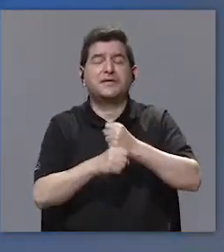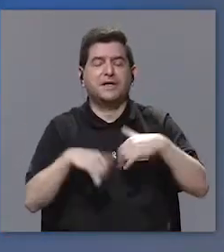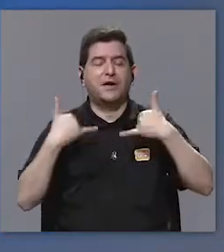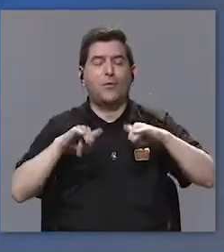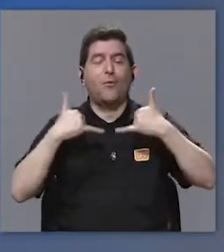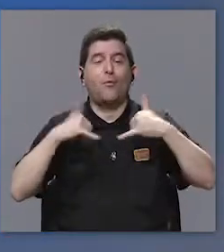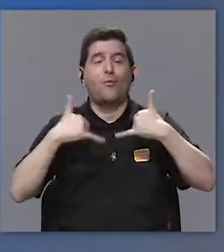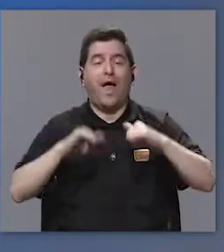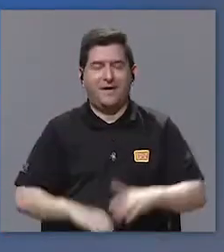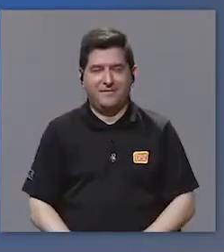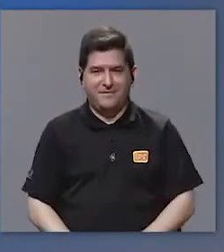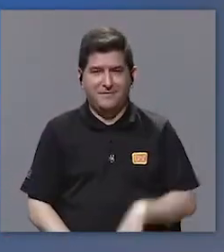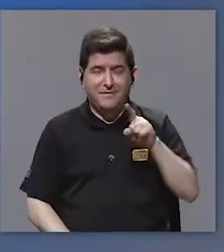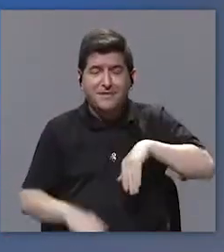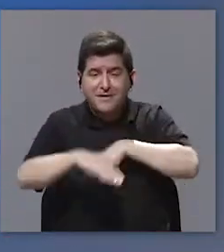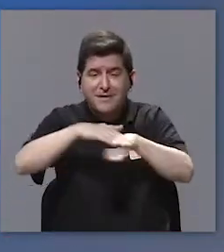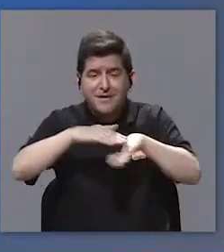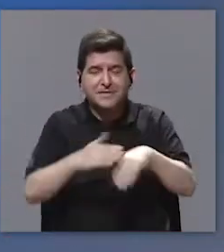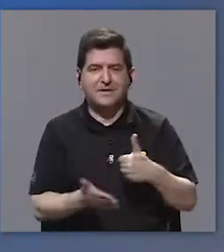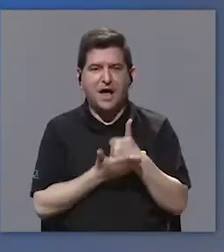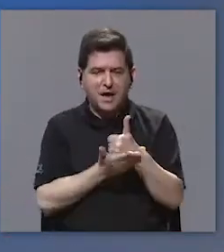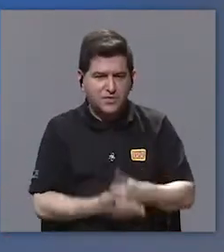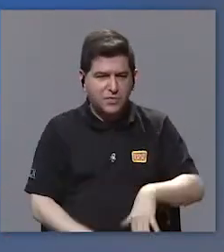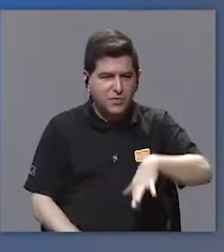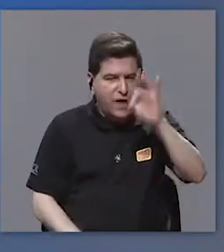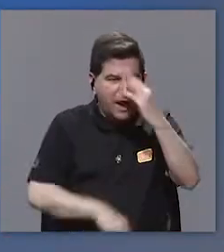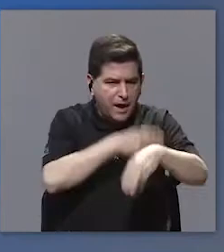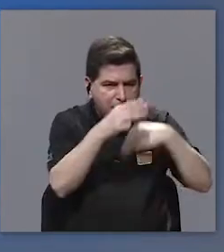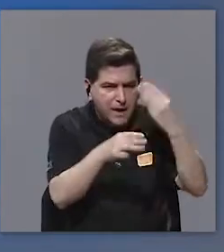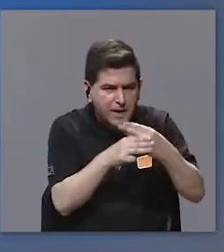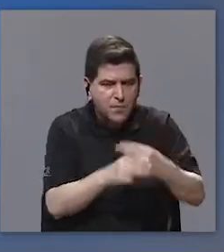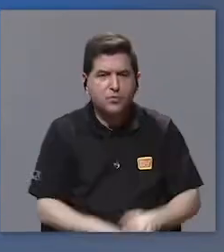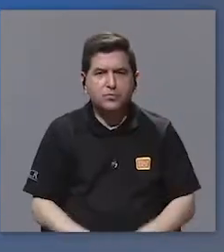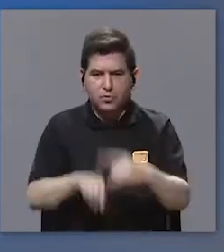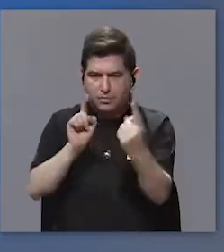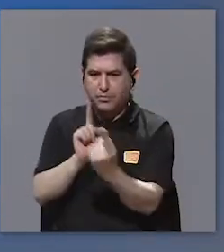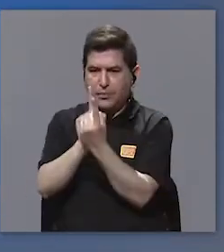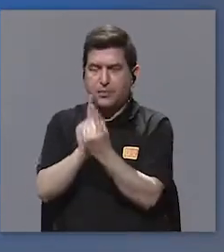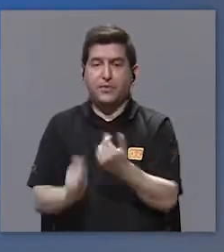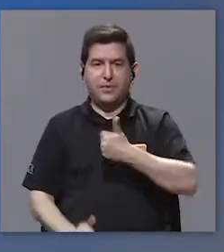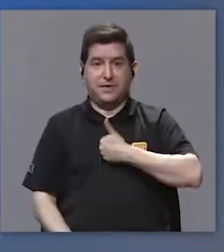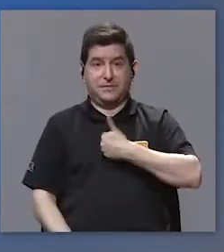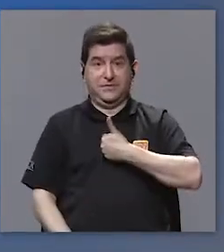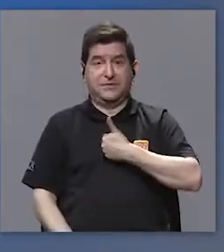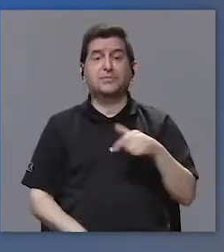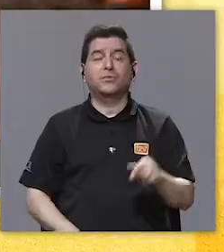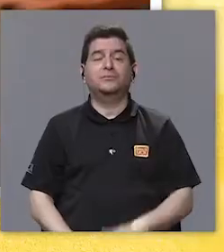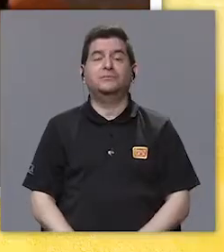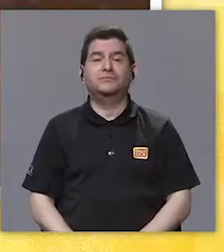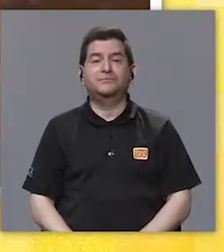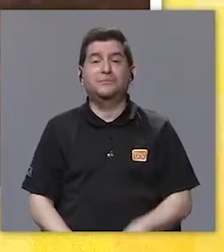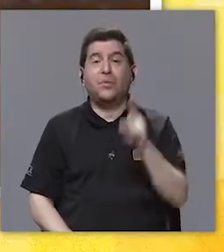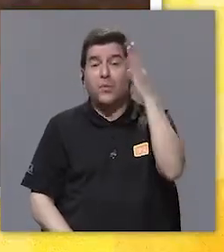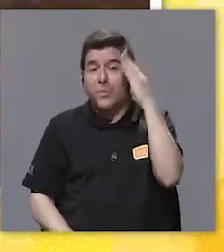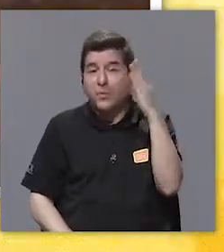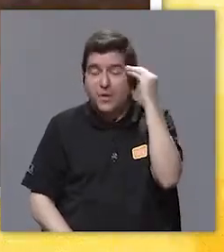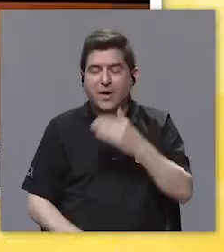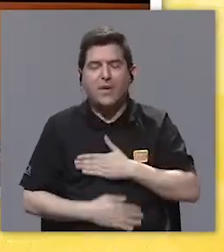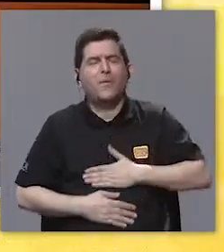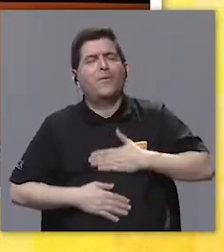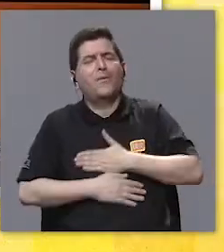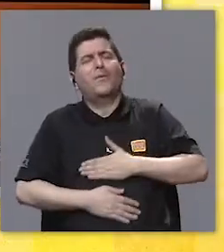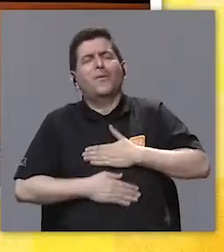hecho y es jugar una necesidad básica que nos ayuda a descubrir el mundo el uno al otro ya nosotros mismos con una experiencia